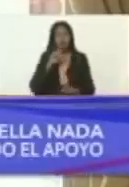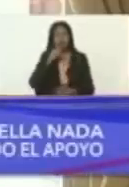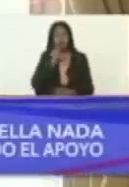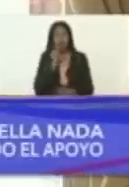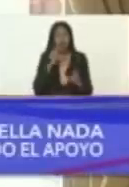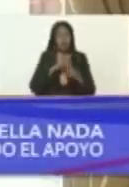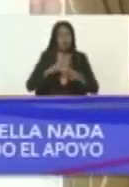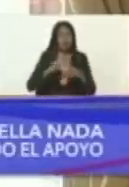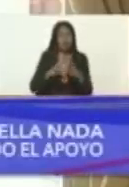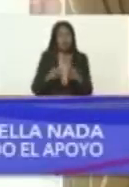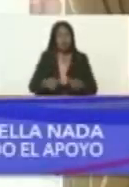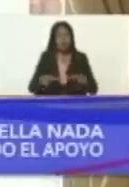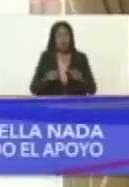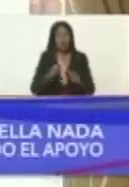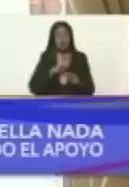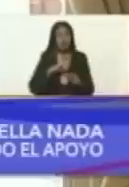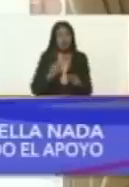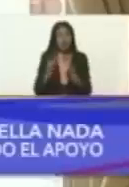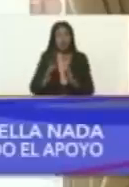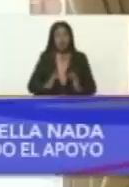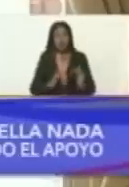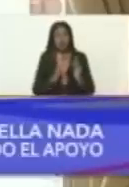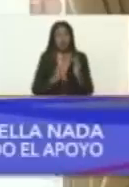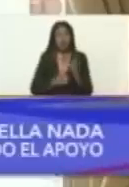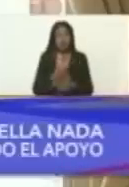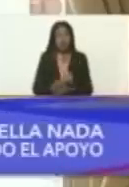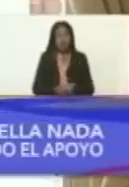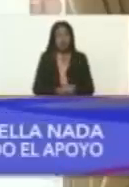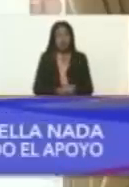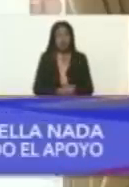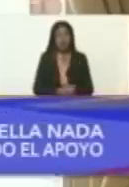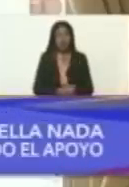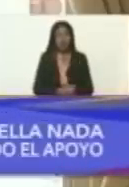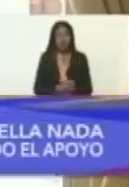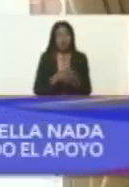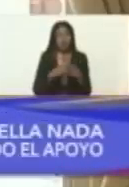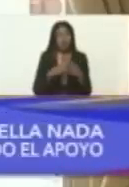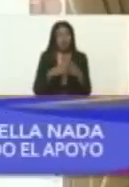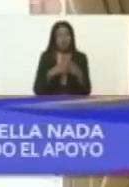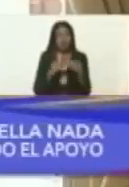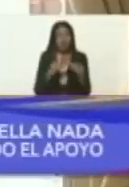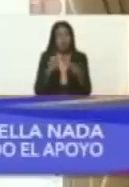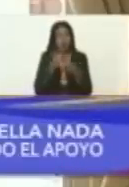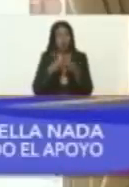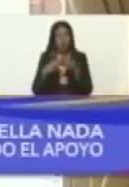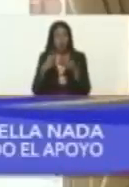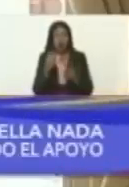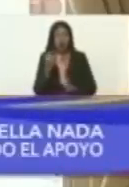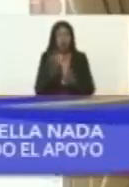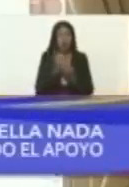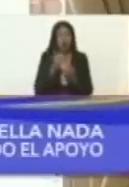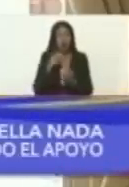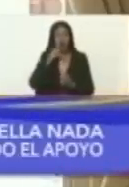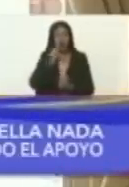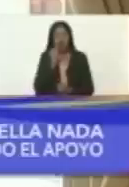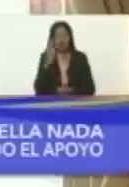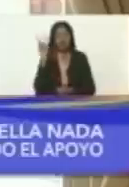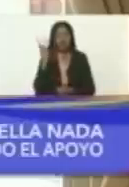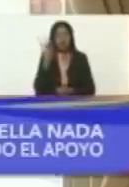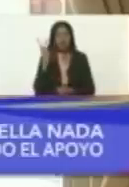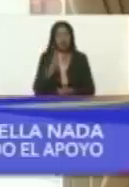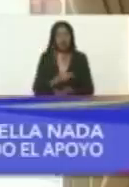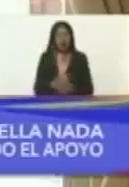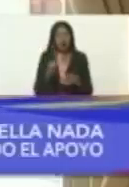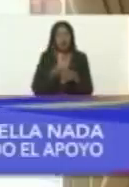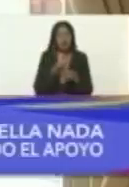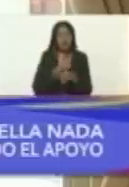toda la dinámica de nuestra relación bilateral todo el mapa de cooperación rusia venezuela y a